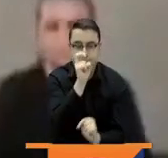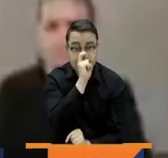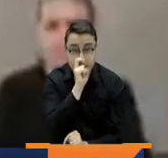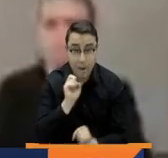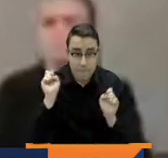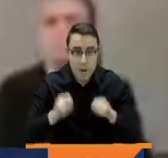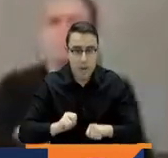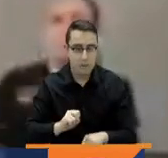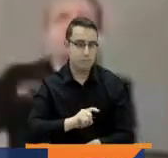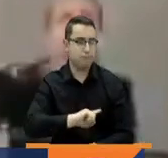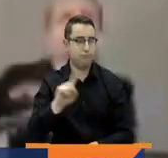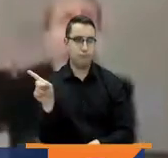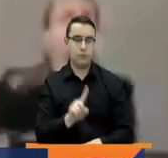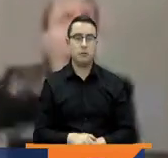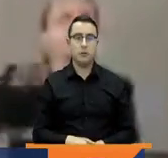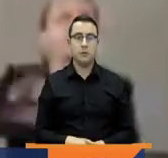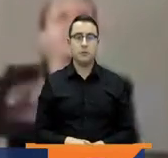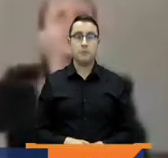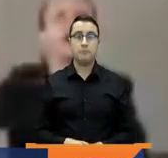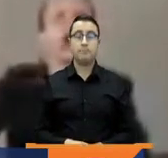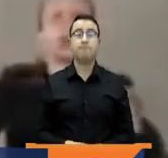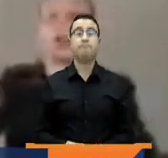quieren reducir el déficit fiscal,